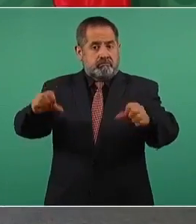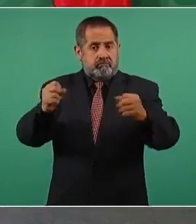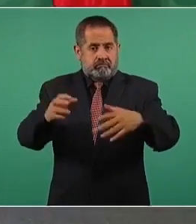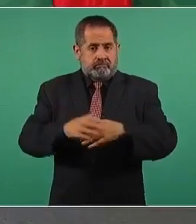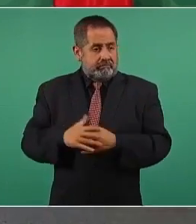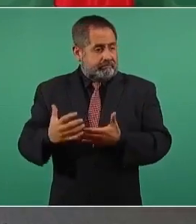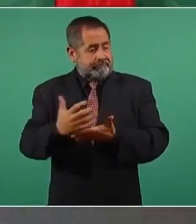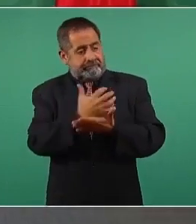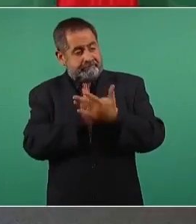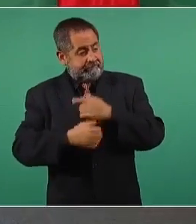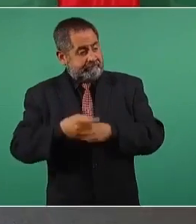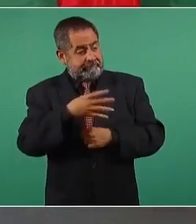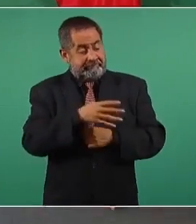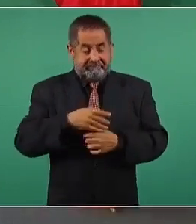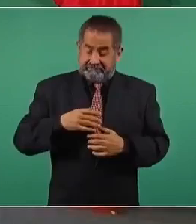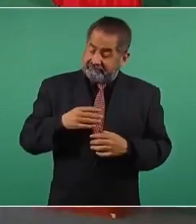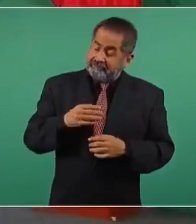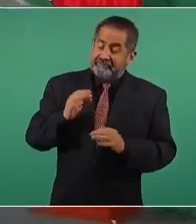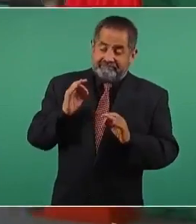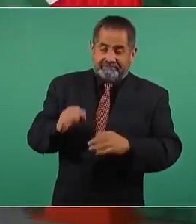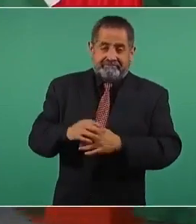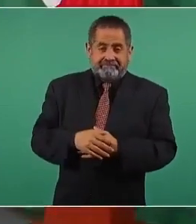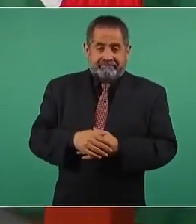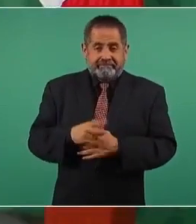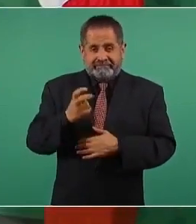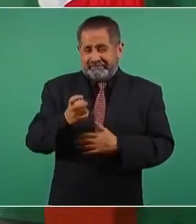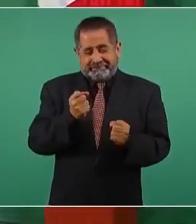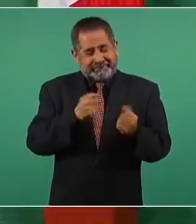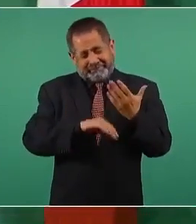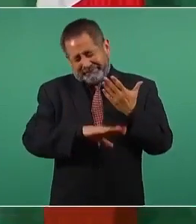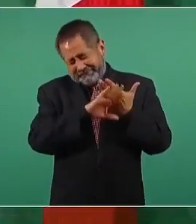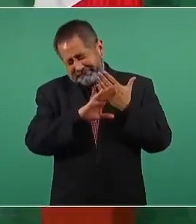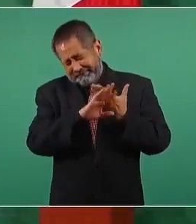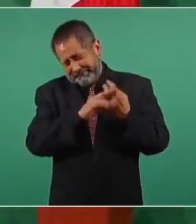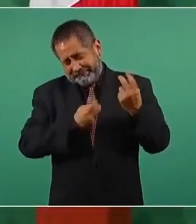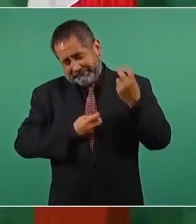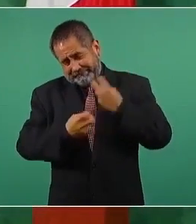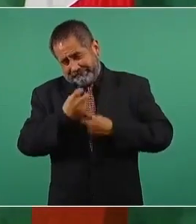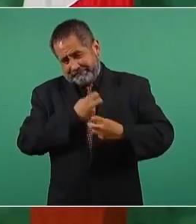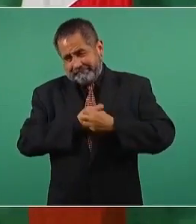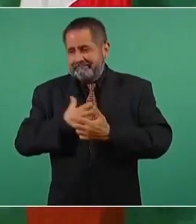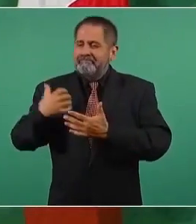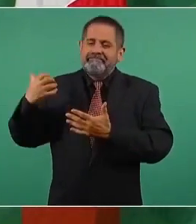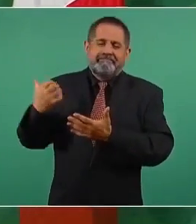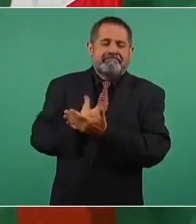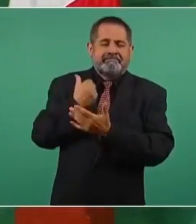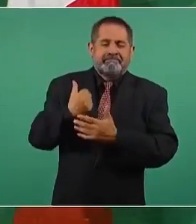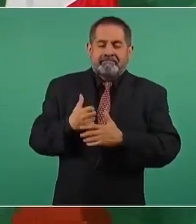ganarles a todos. Es que se unieron todos.